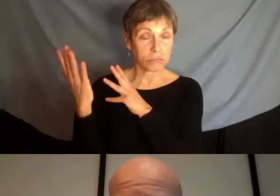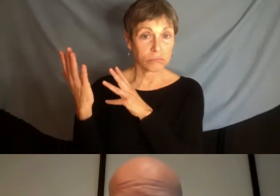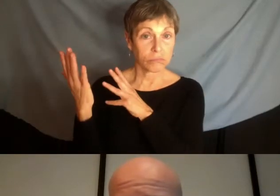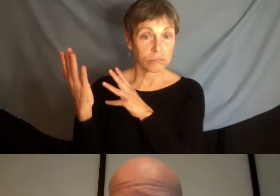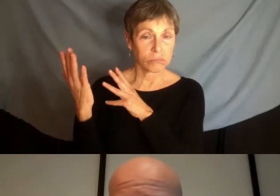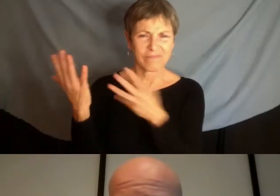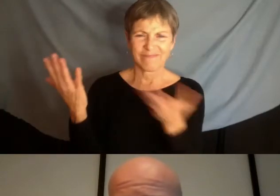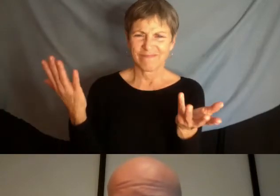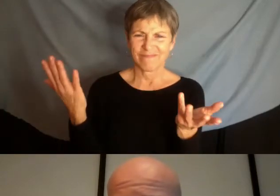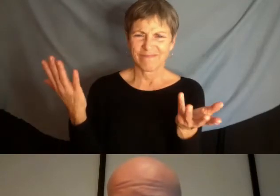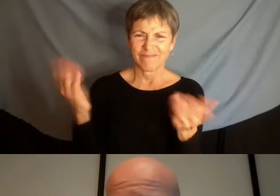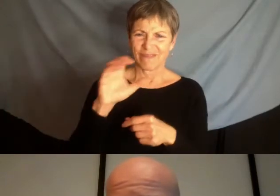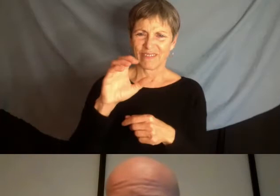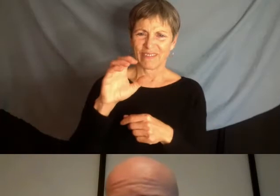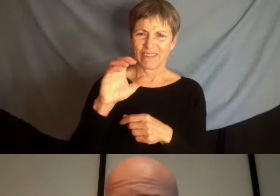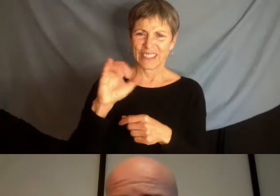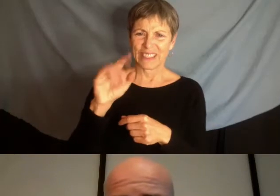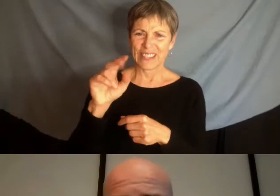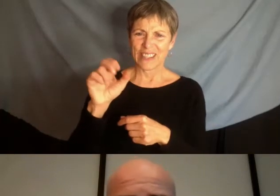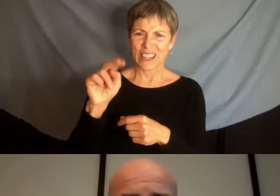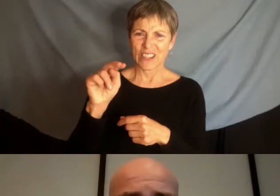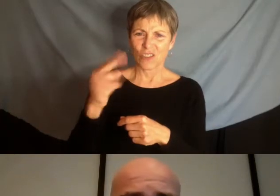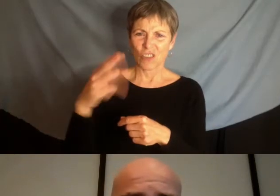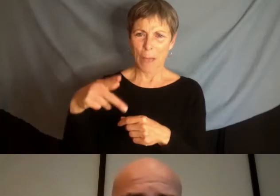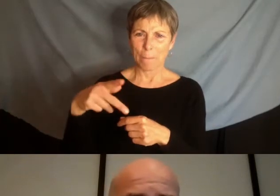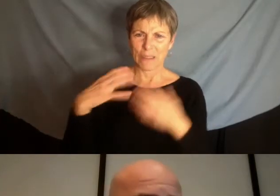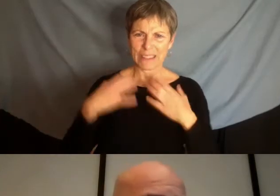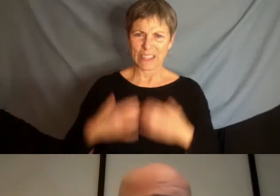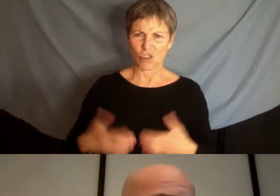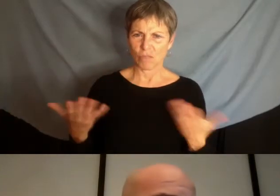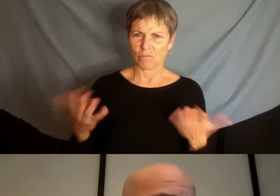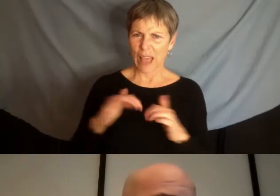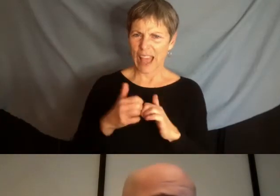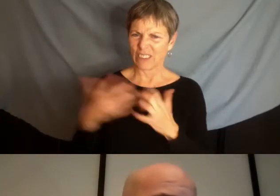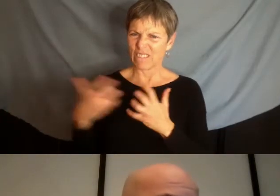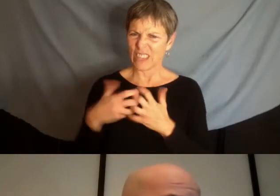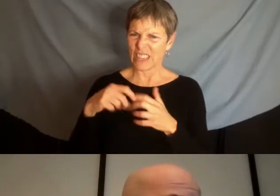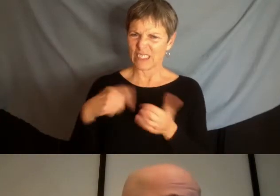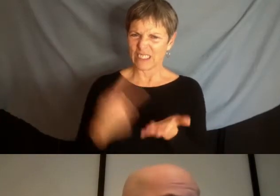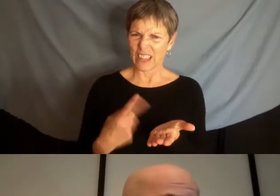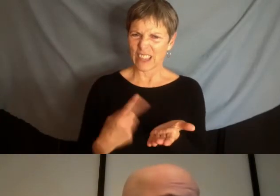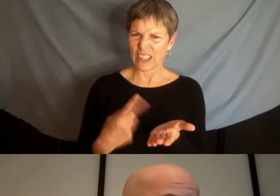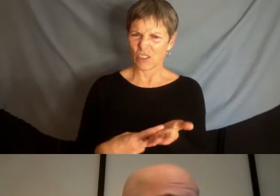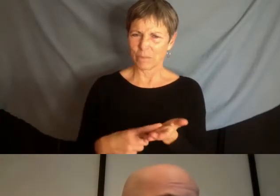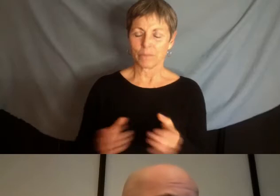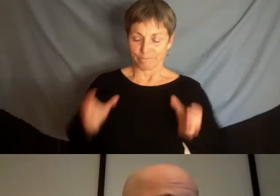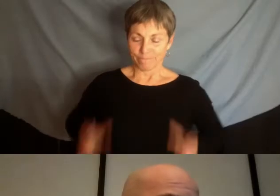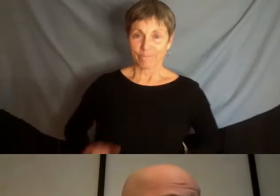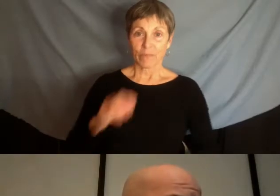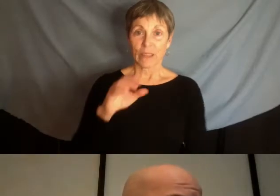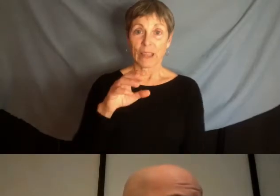fronteras, ¿cómo la ciudadanía entra con todo esto? Entonces, la